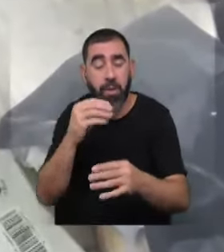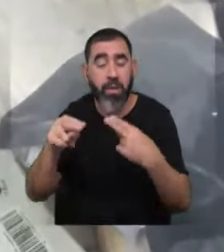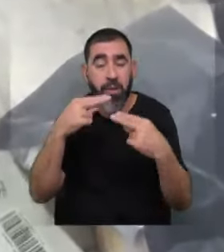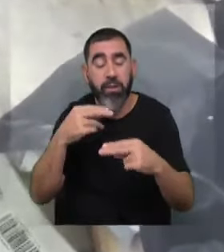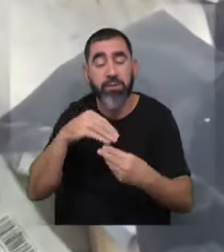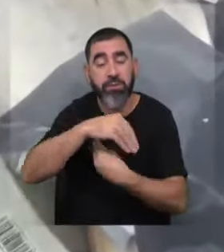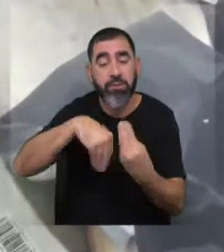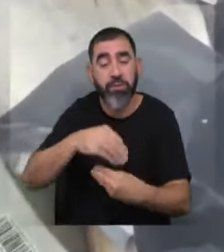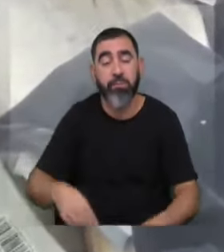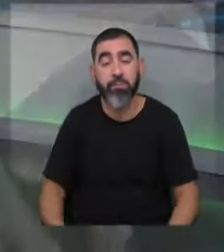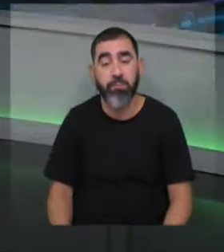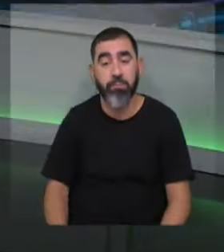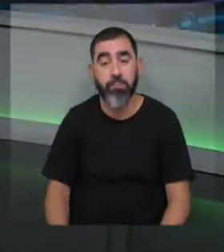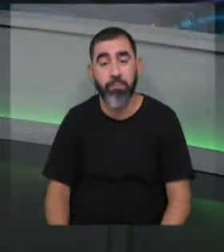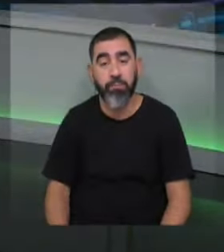familiar.